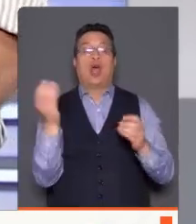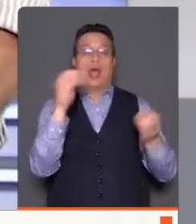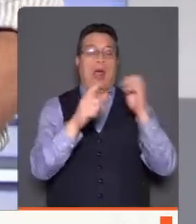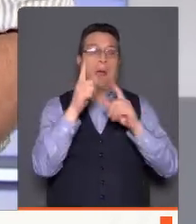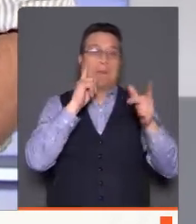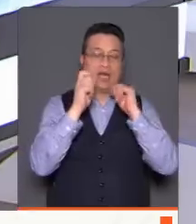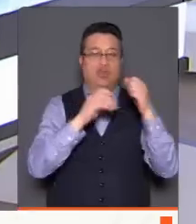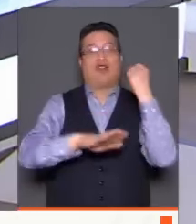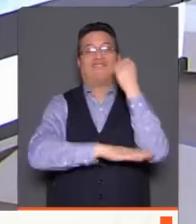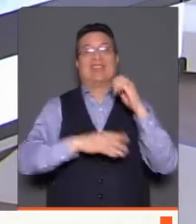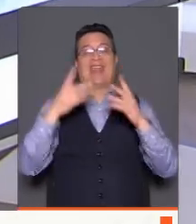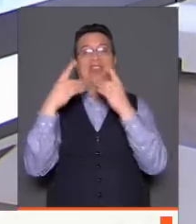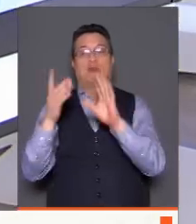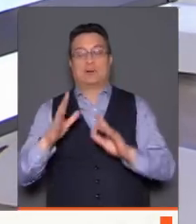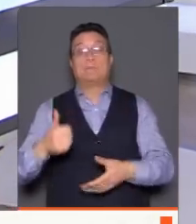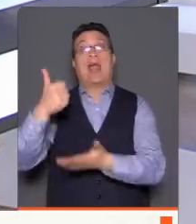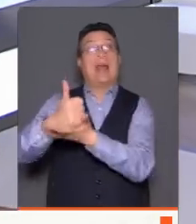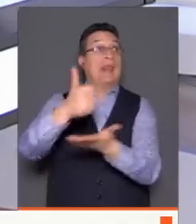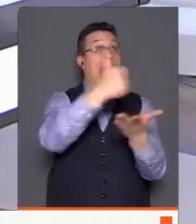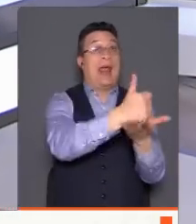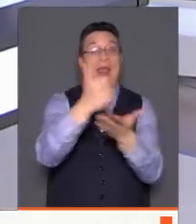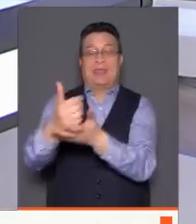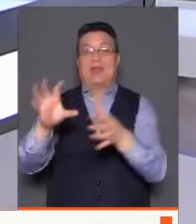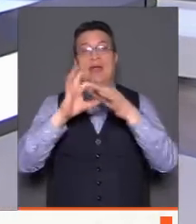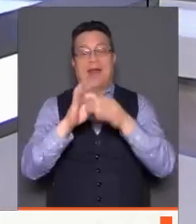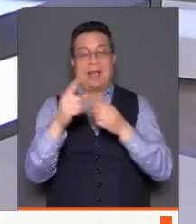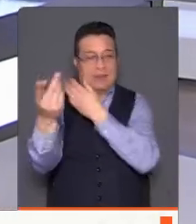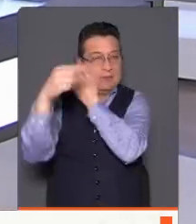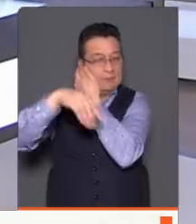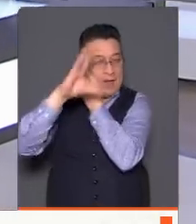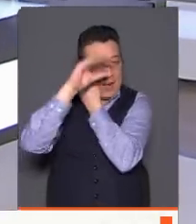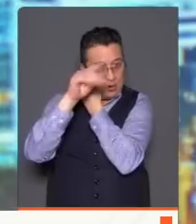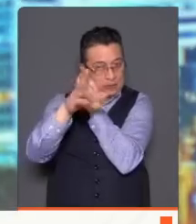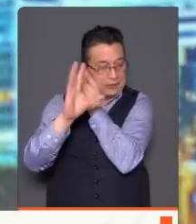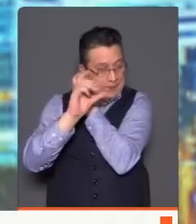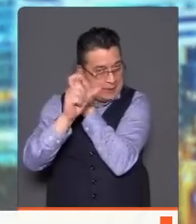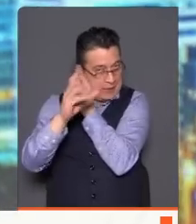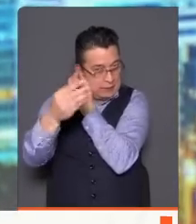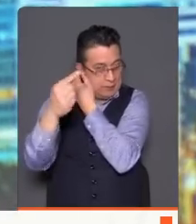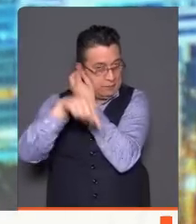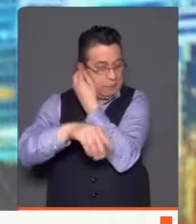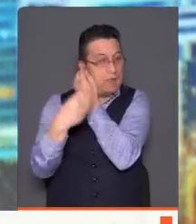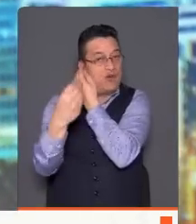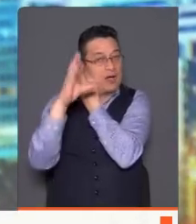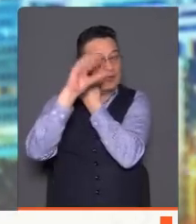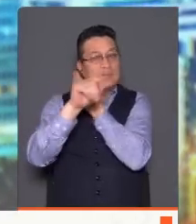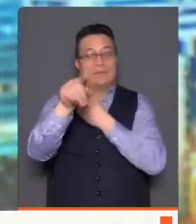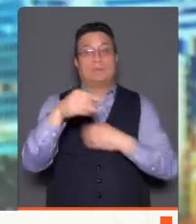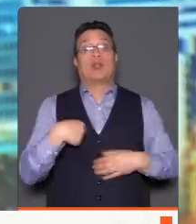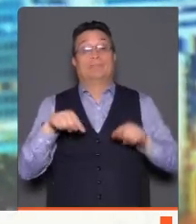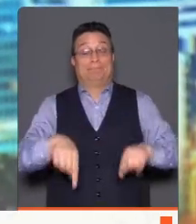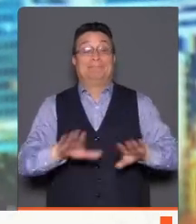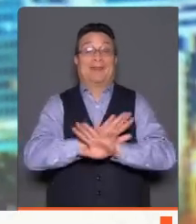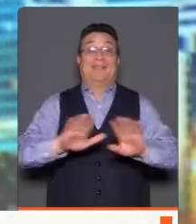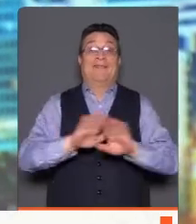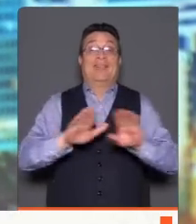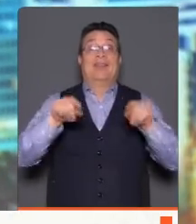de la democracia. Alcalde Durán, alcalde Codina, muchísimas gracias por acompañarnos esta noche. Gracias por la invitación, hermano. Que estén muy bien. Nosotros llegamos al final de